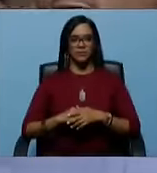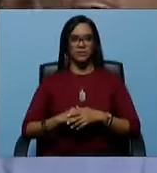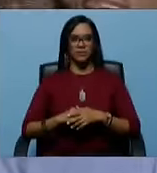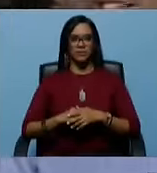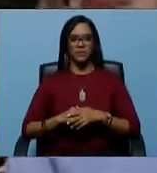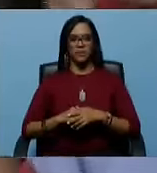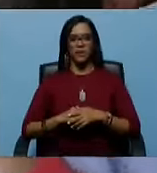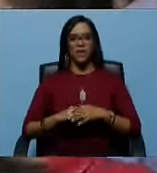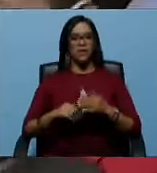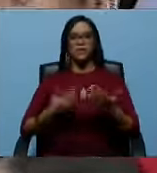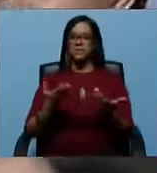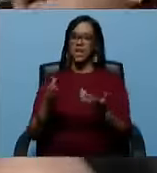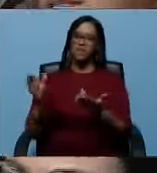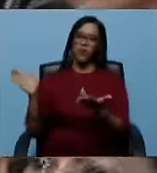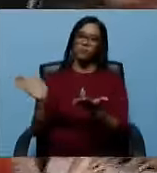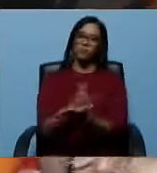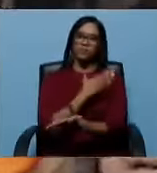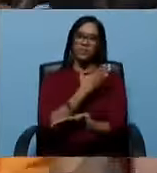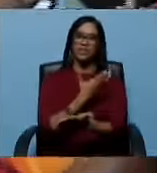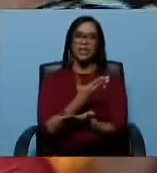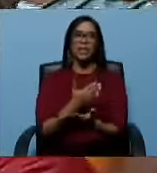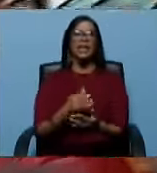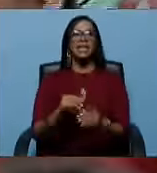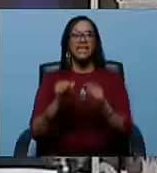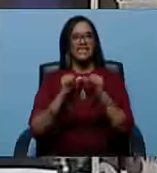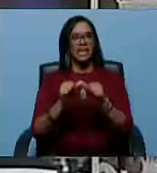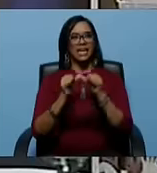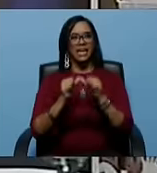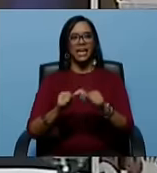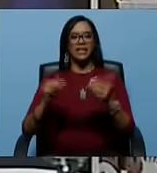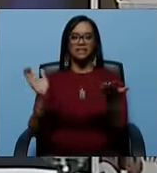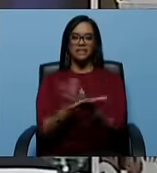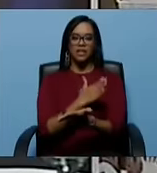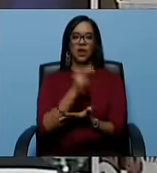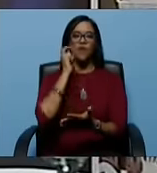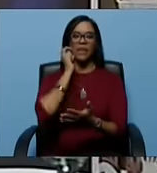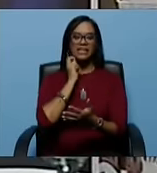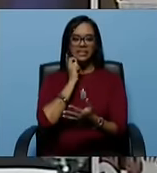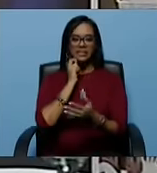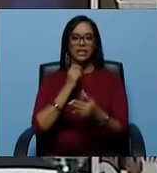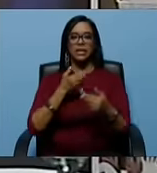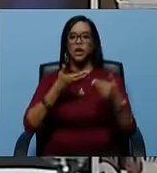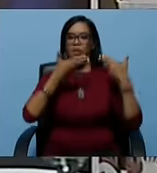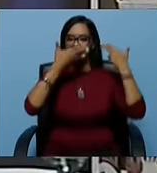siendo derrotados en este momento y serán derrotados los fascistas y los terroristas.